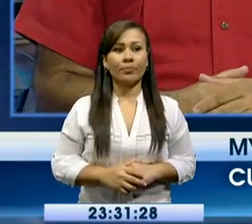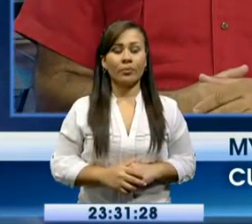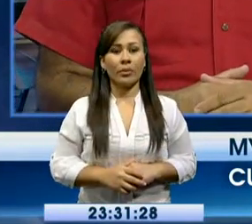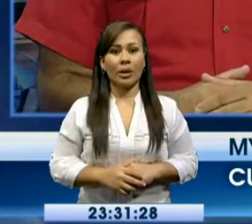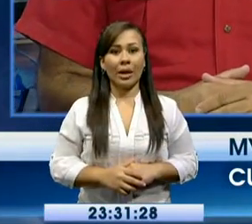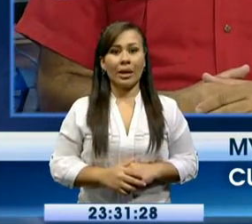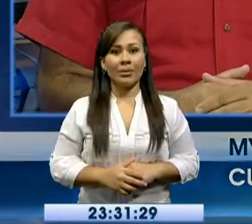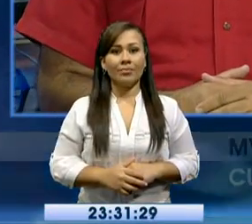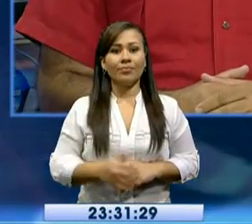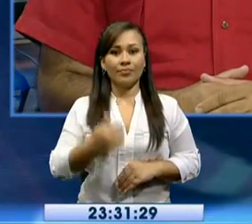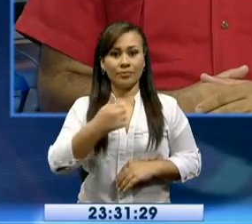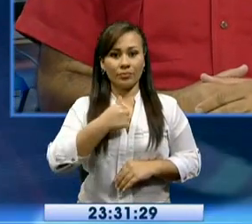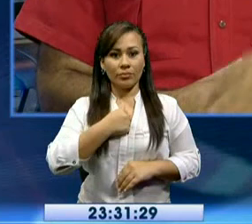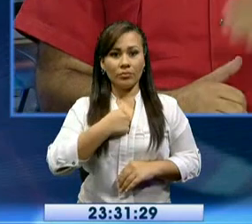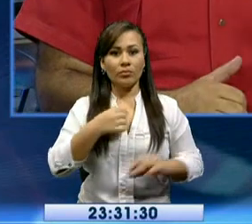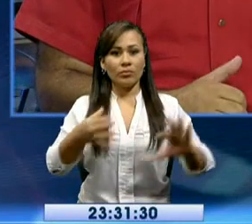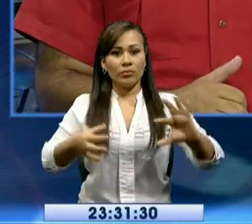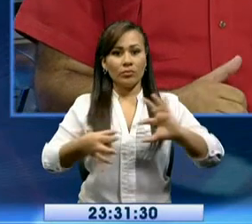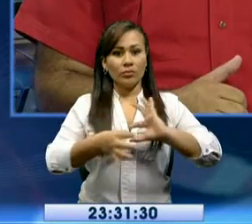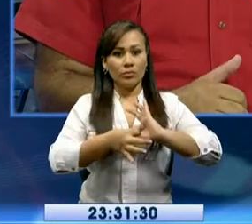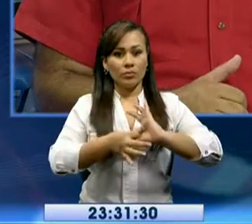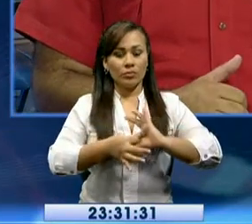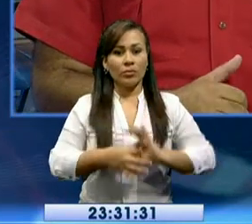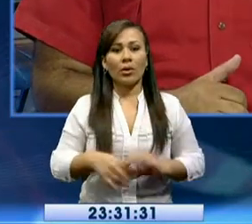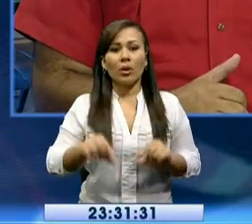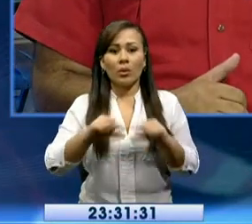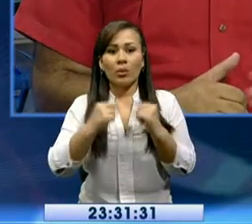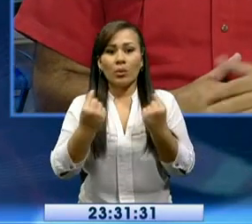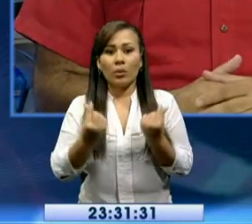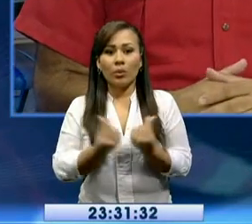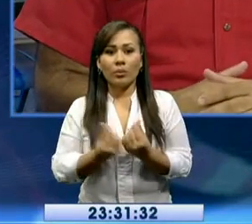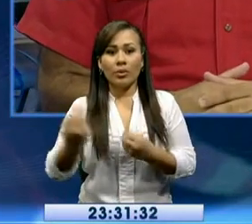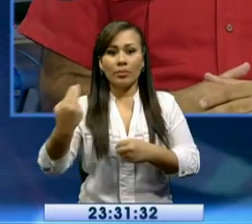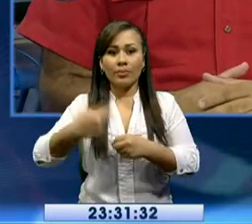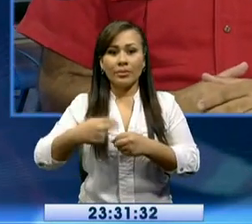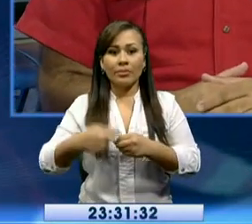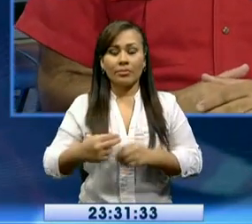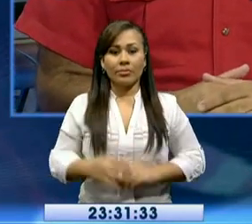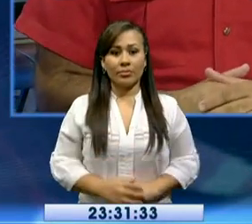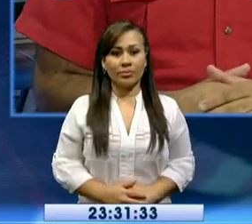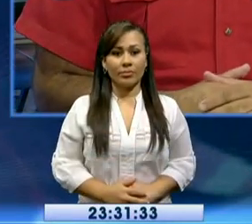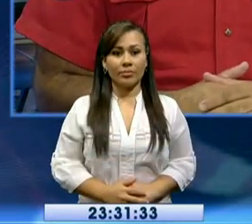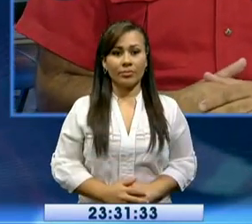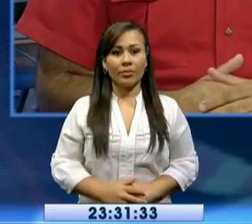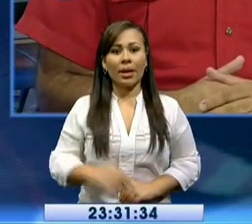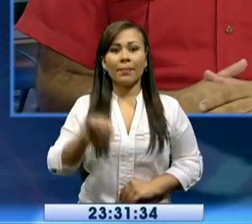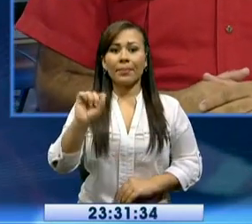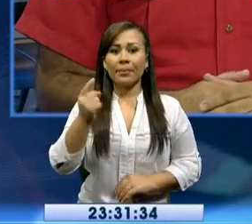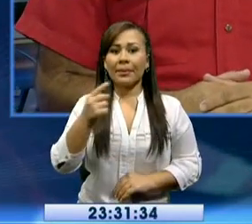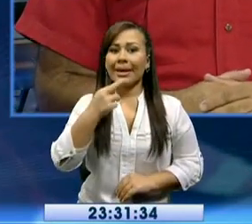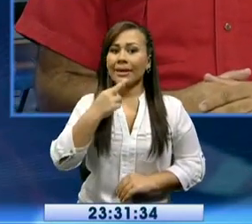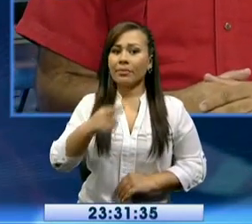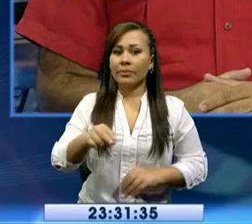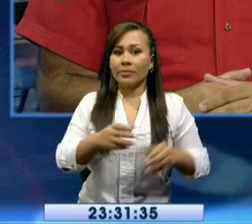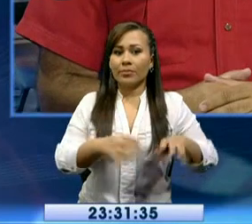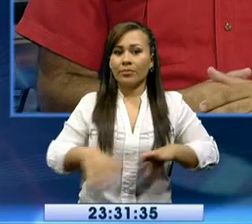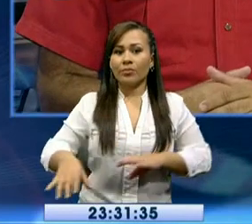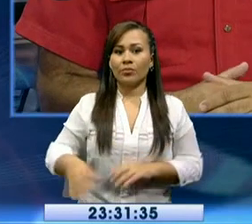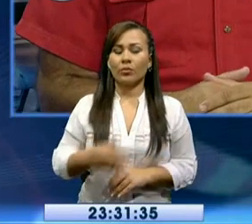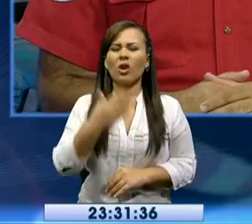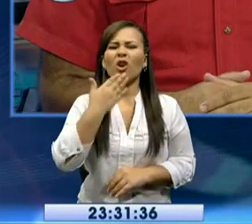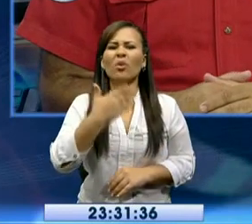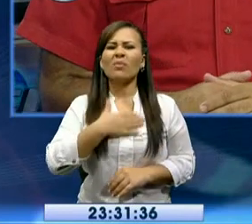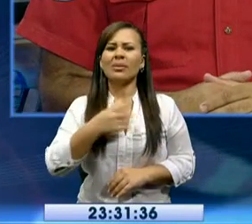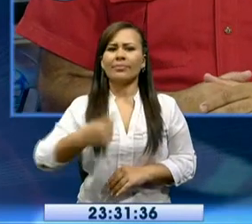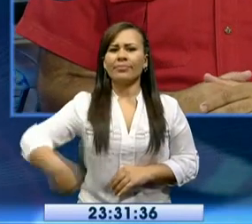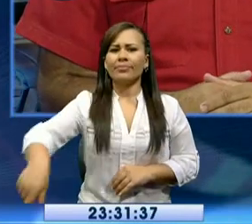oficial de enlace al grupo que asistió en como primera respuesta al evento, ¿no? ¿Cómo estaba el